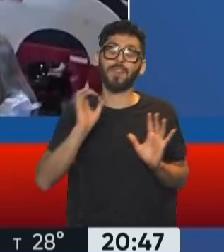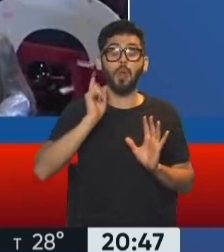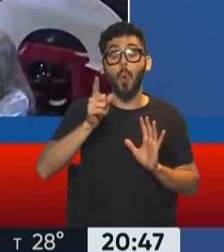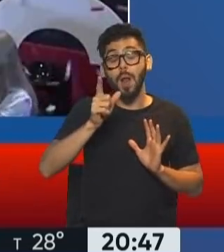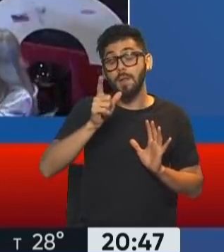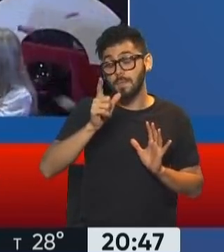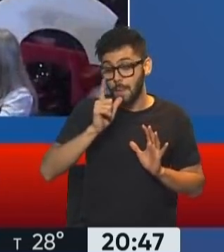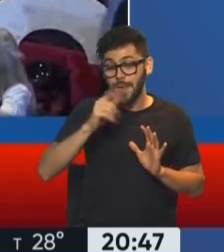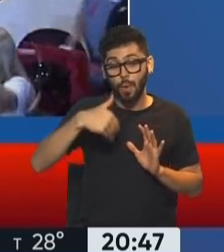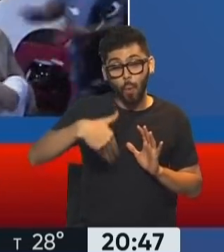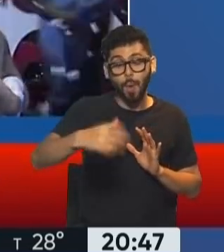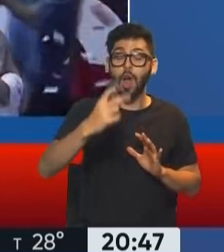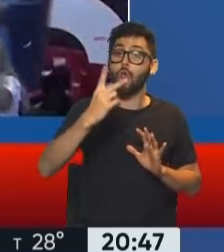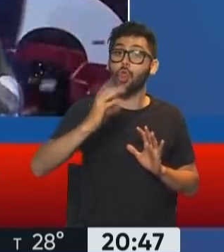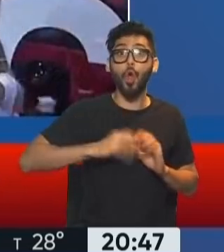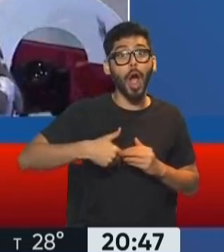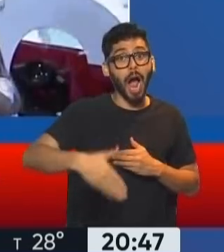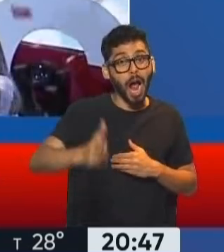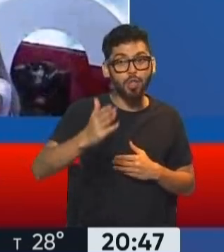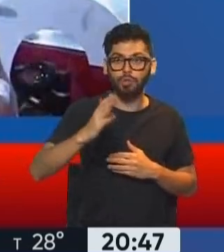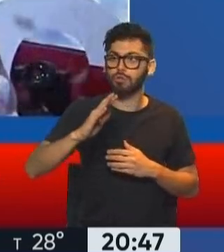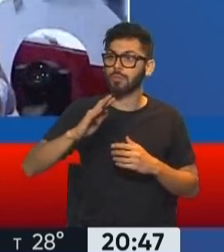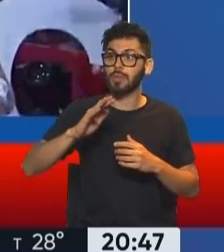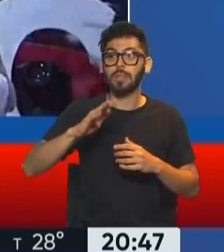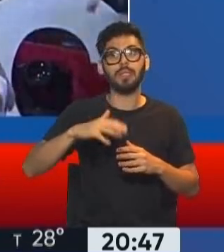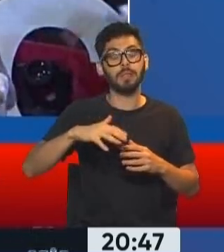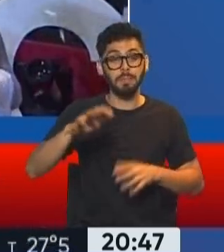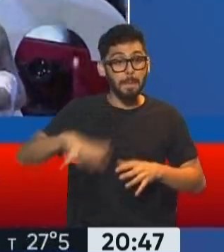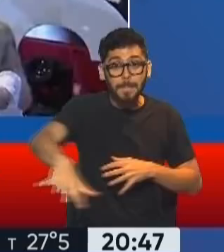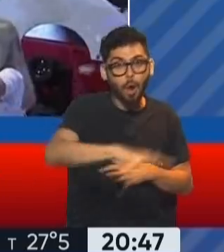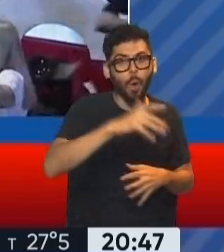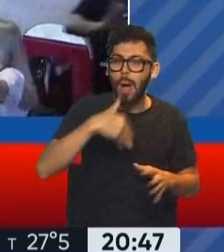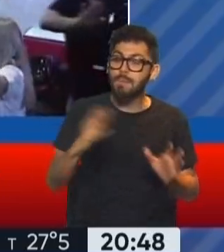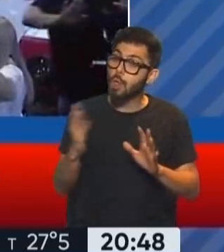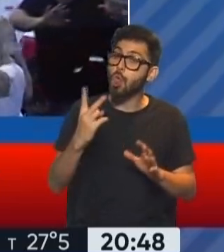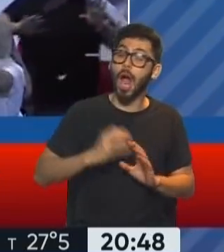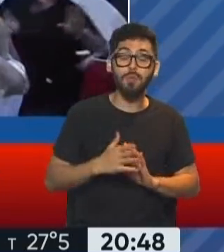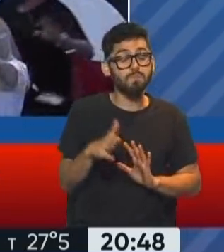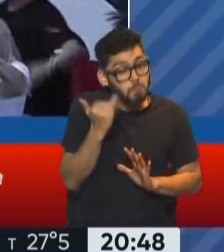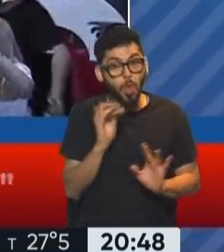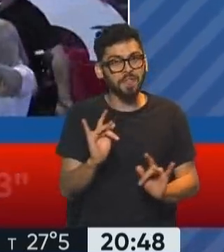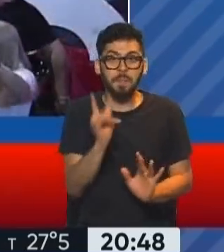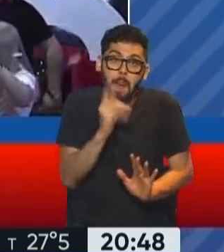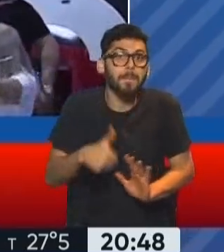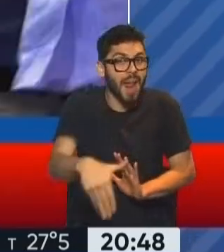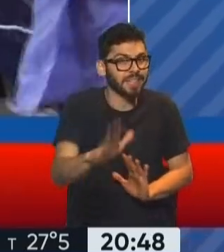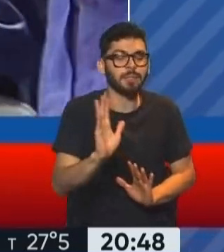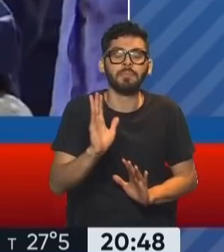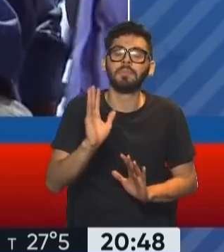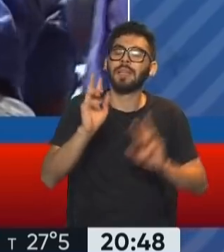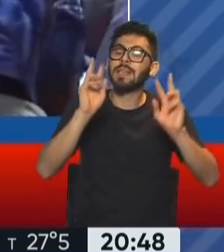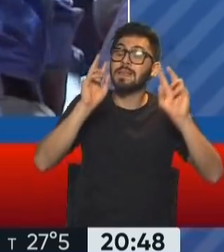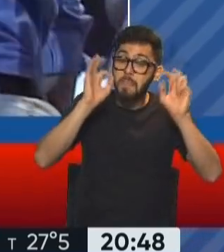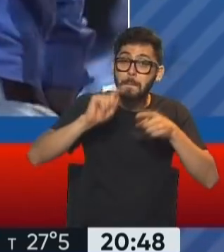2 años muy complicados para la vida de la gente, muy complicados, desde el punto de vista de la